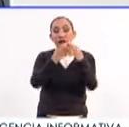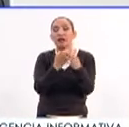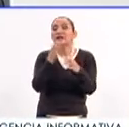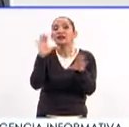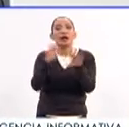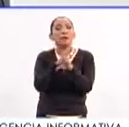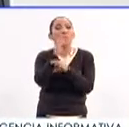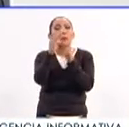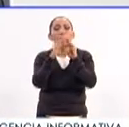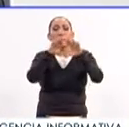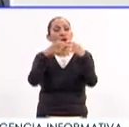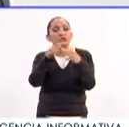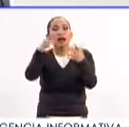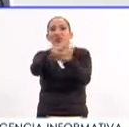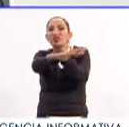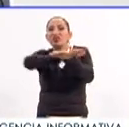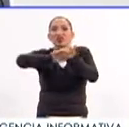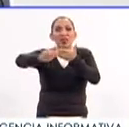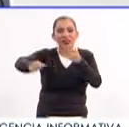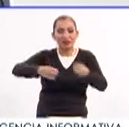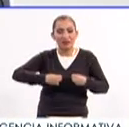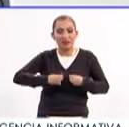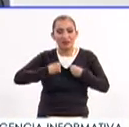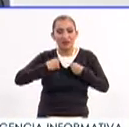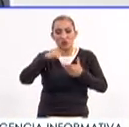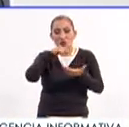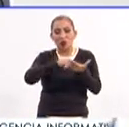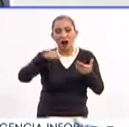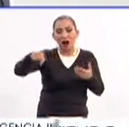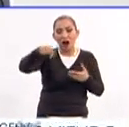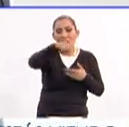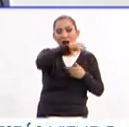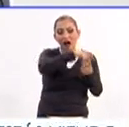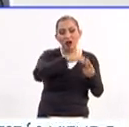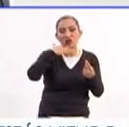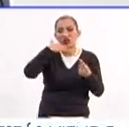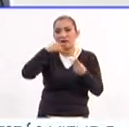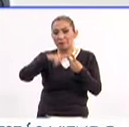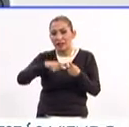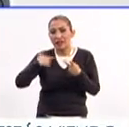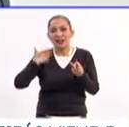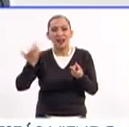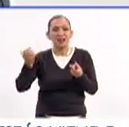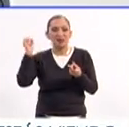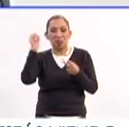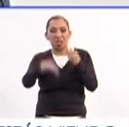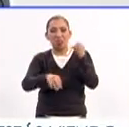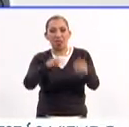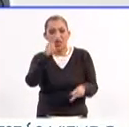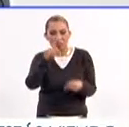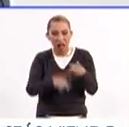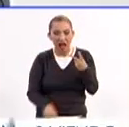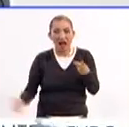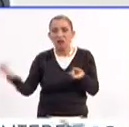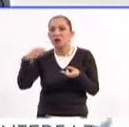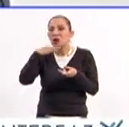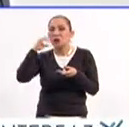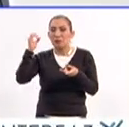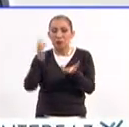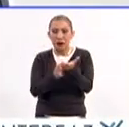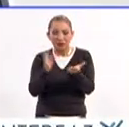cambio global es destrucción del hábitat, contaminantes orgánicos, contaminantes